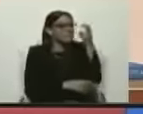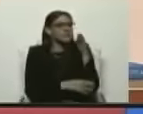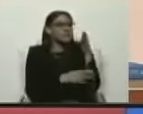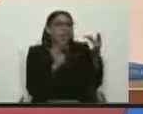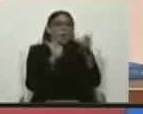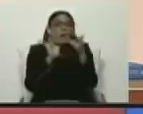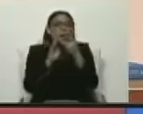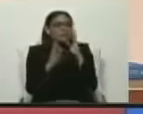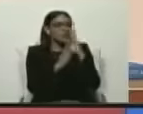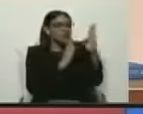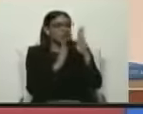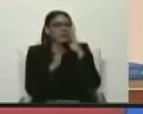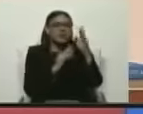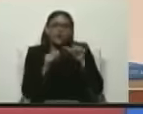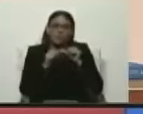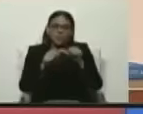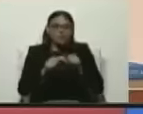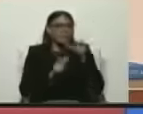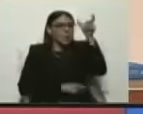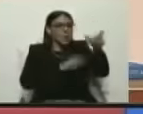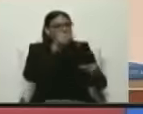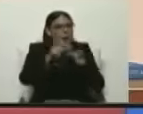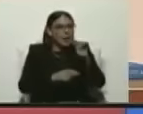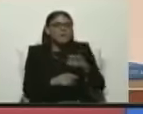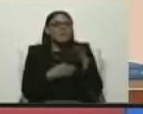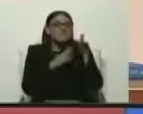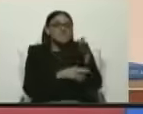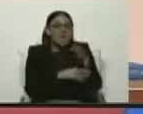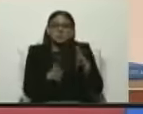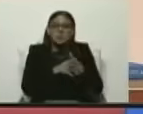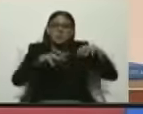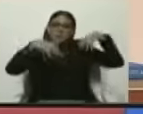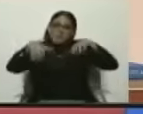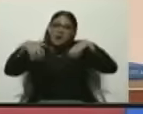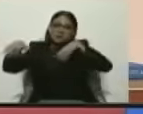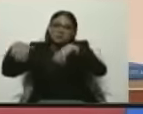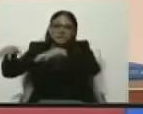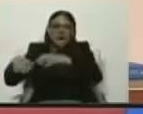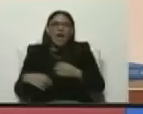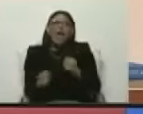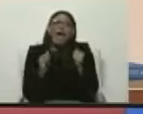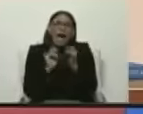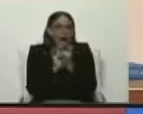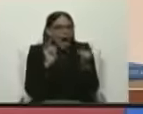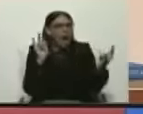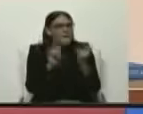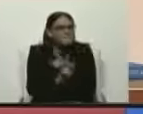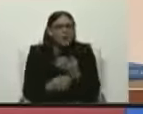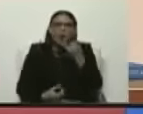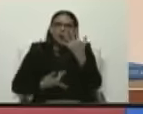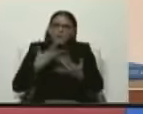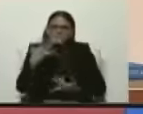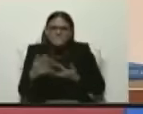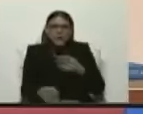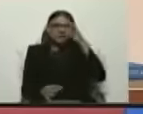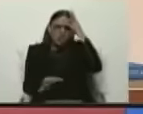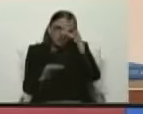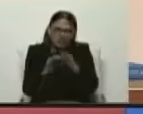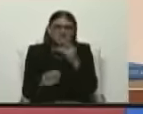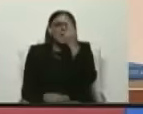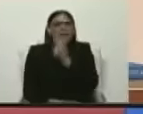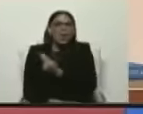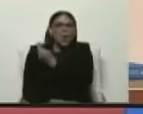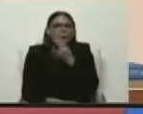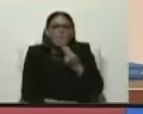directo, permanente con la gente, en manifestaciones extraordinarias de amor, de pasión, de fervor, de compromiso,